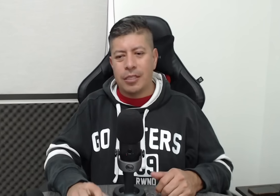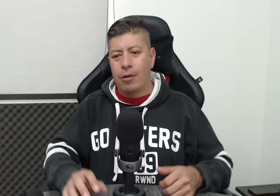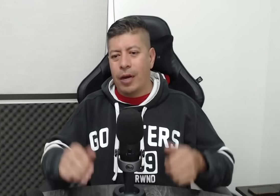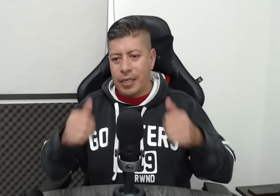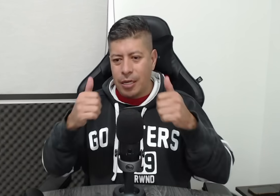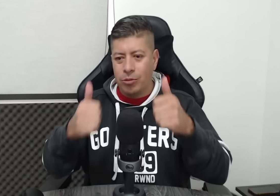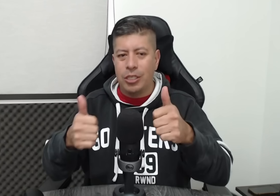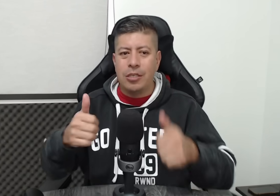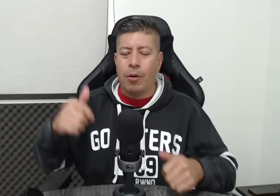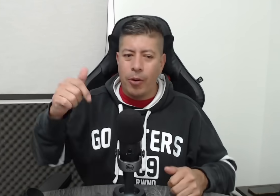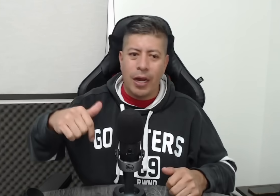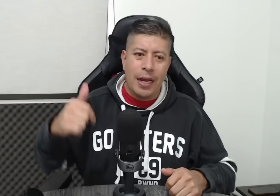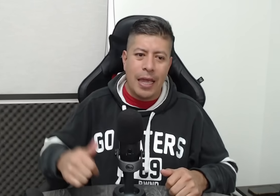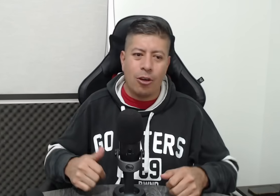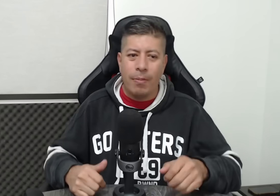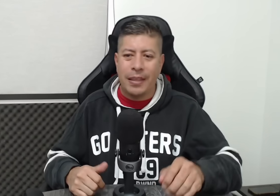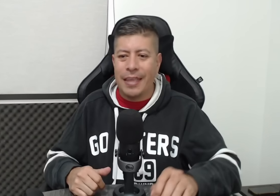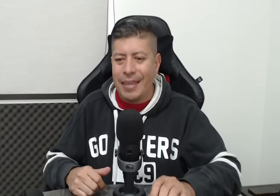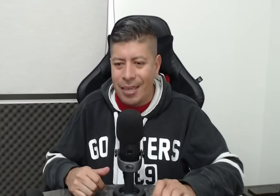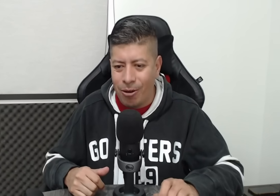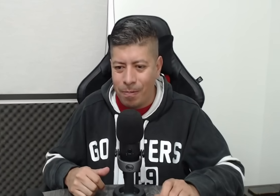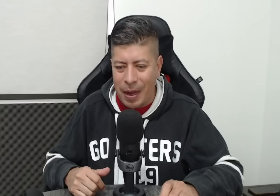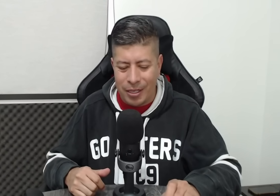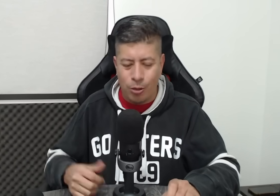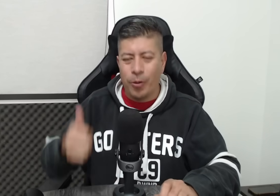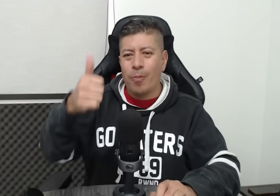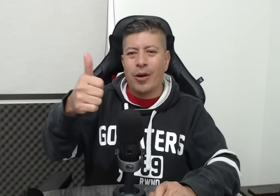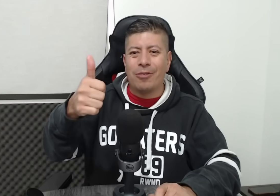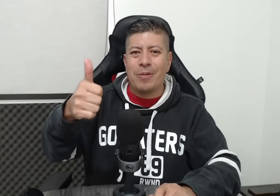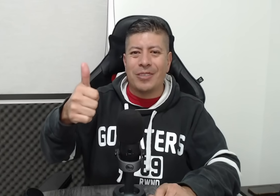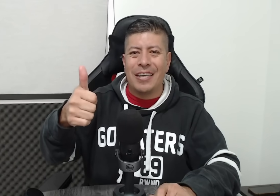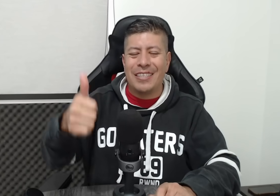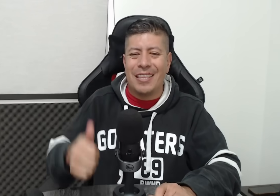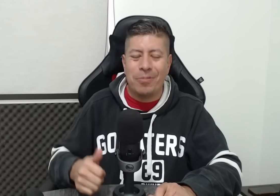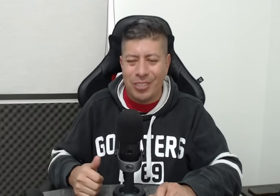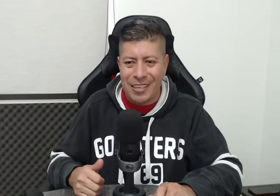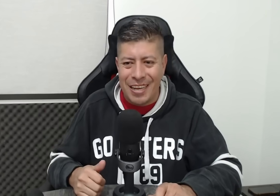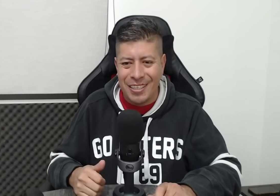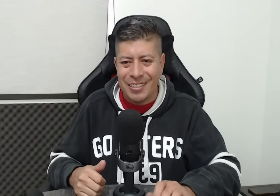de vista se lo voy a agradecer muchísimo póngale like comente y comparte soy poluga nos vemos en el siguiente Muchas gracias